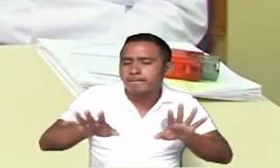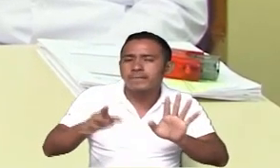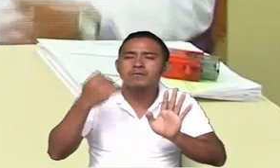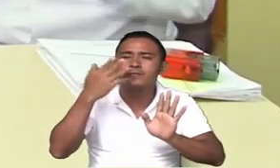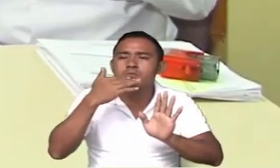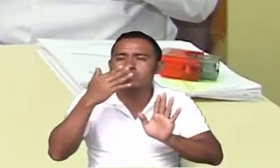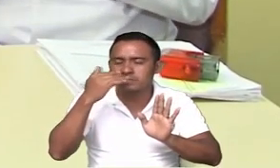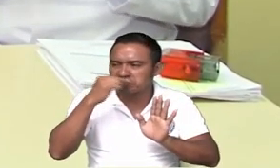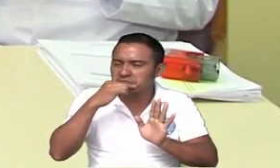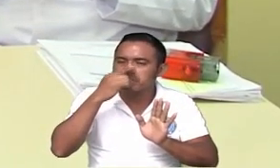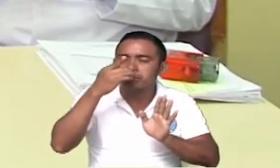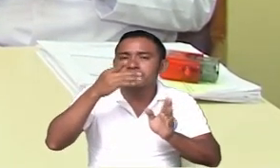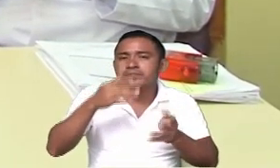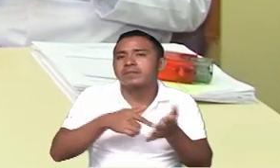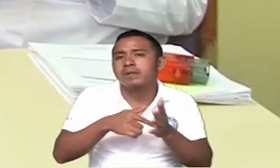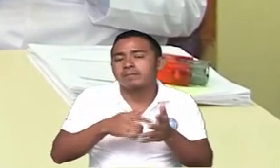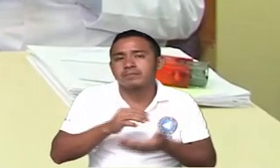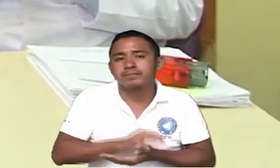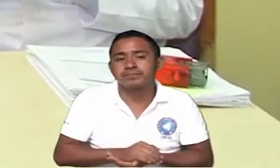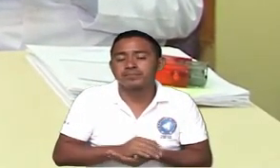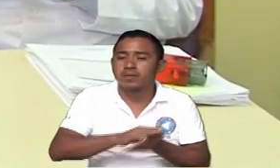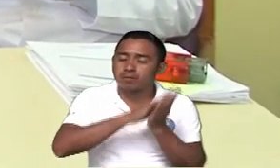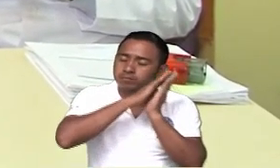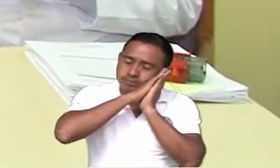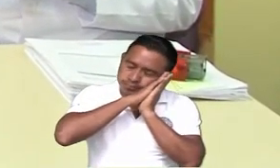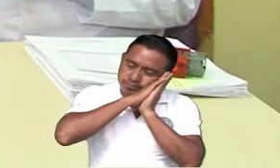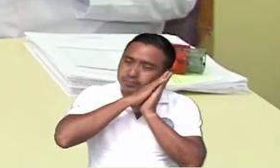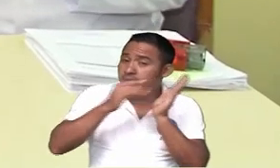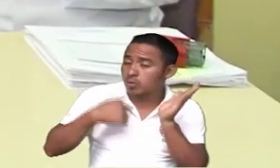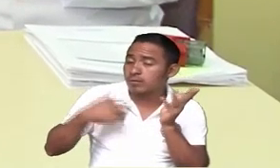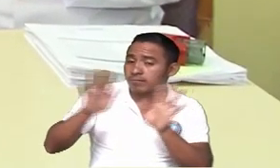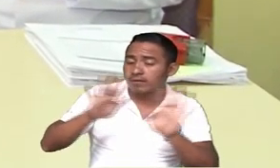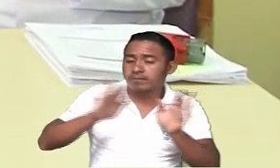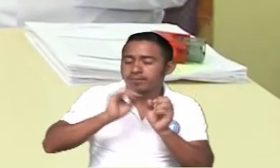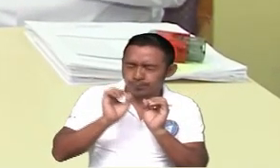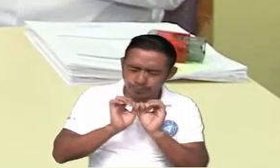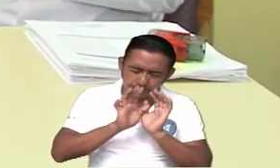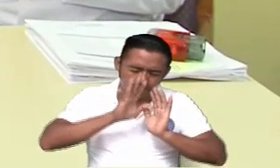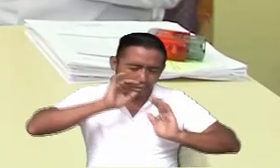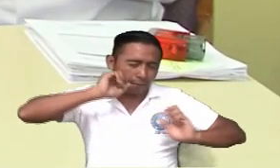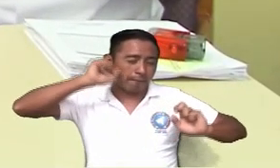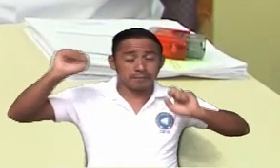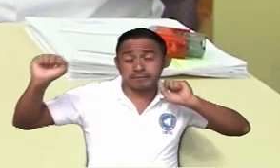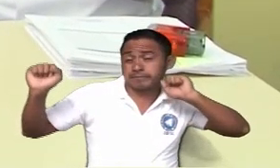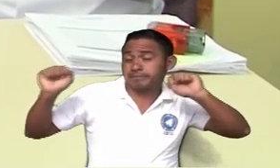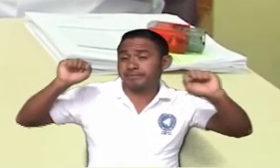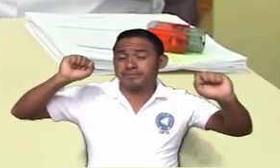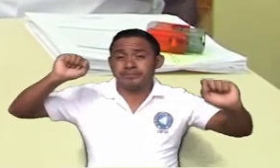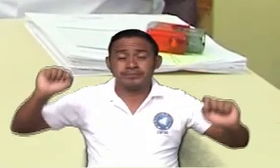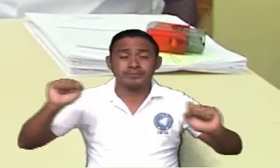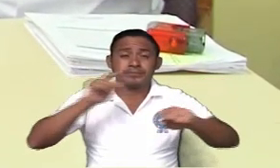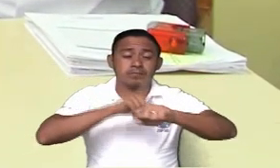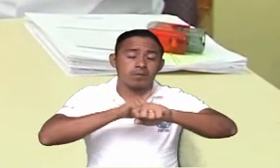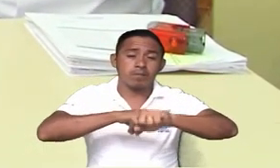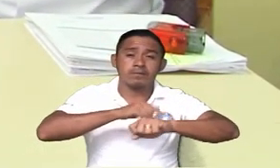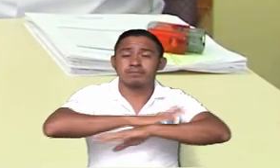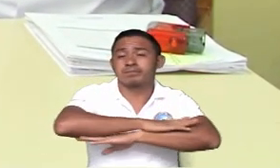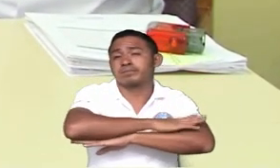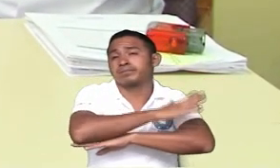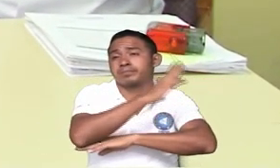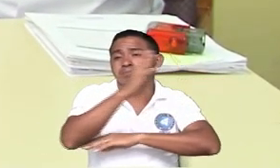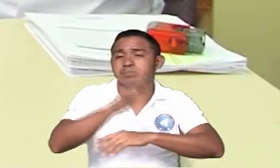es normal? Por ejemplo, cuando nosotros nos acostamos en la noche y amanecemos en la mañana, tanto tiempo dormido, todos